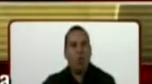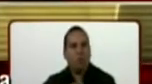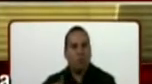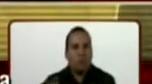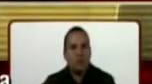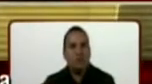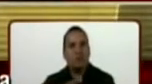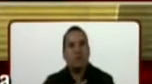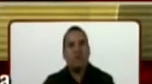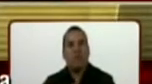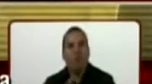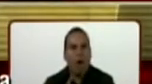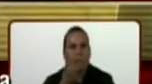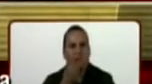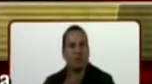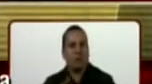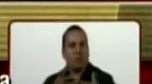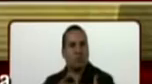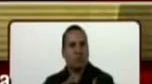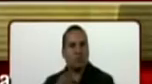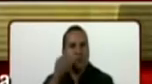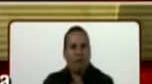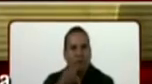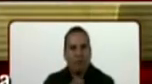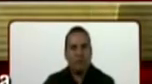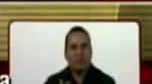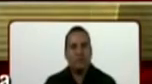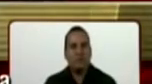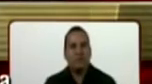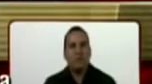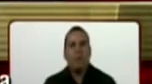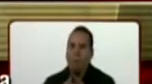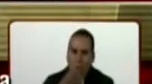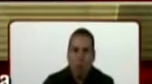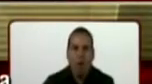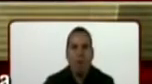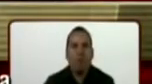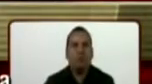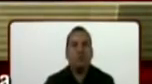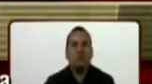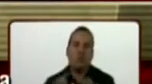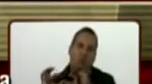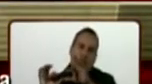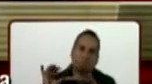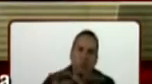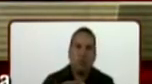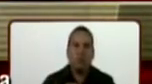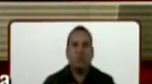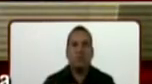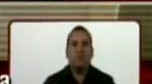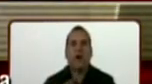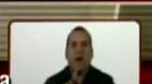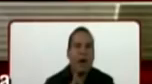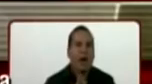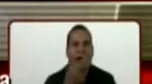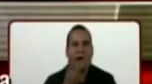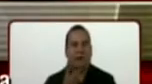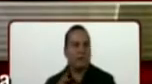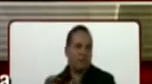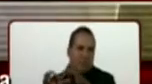segunda arremetida. Vamos, vamos, con la caballería de Chávez a la segunda